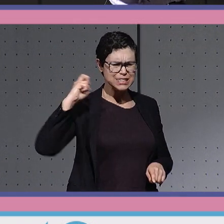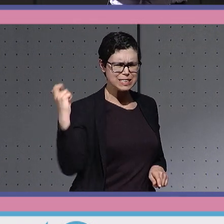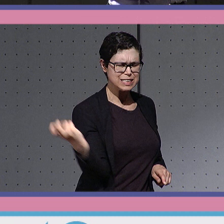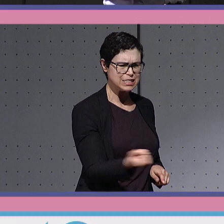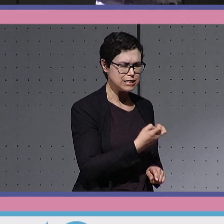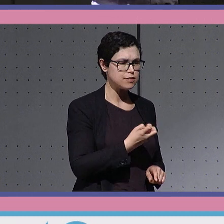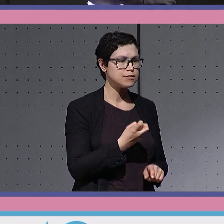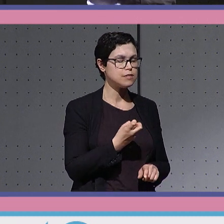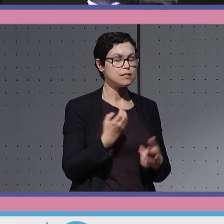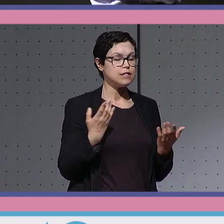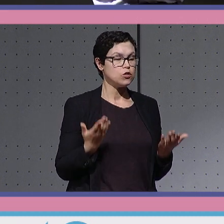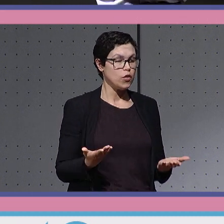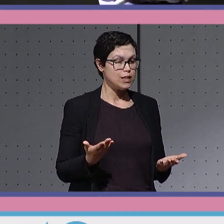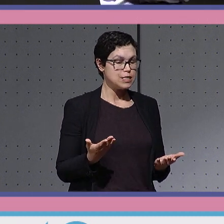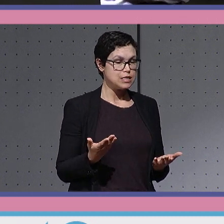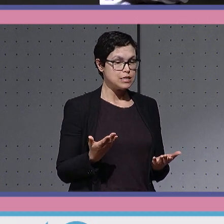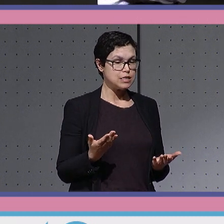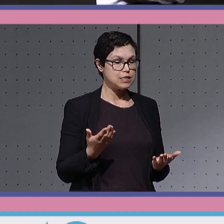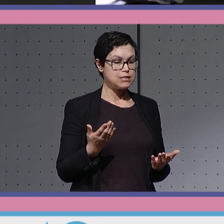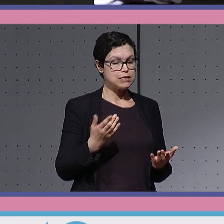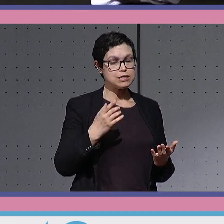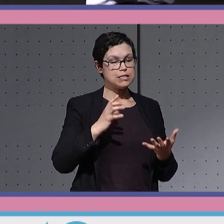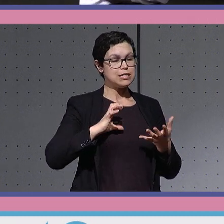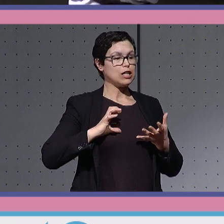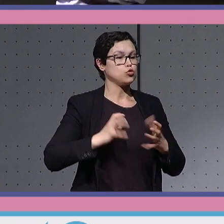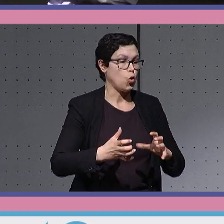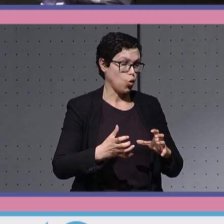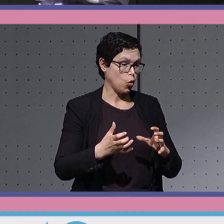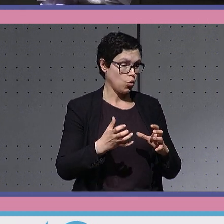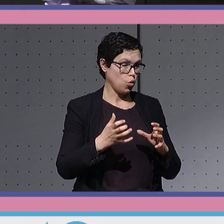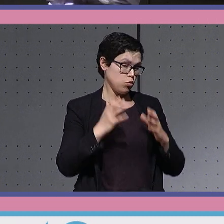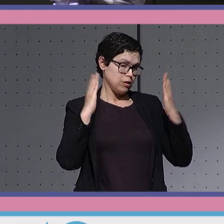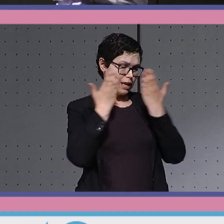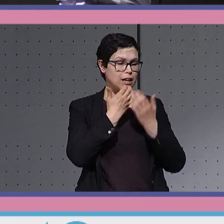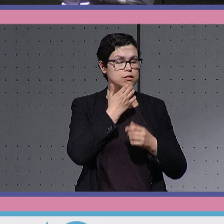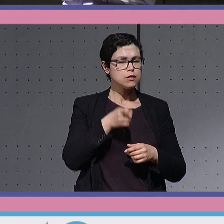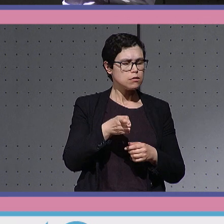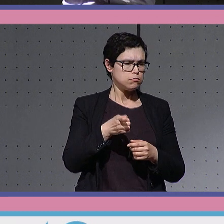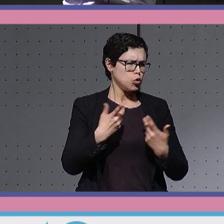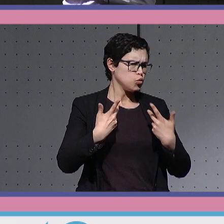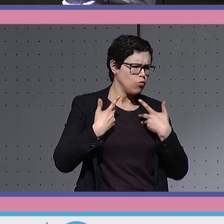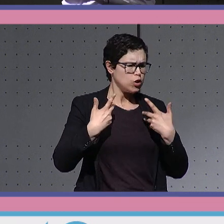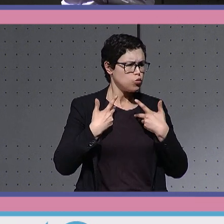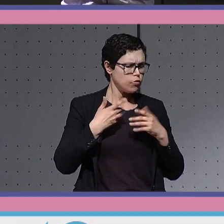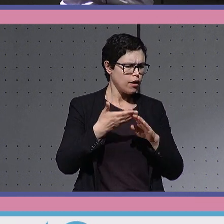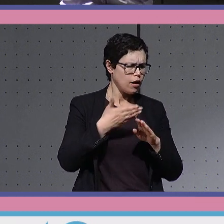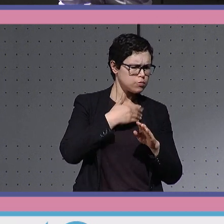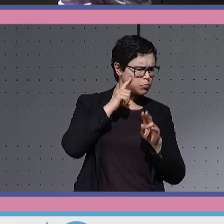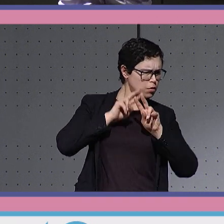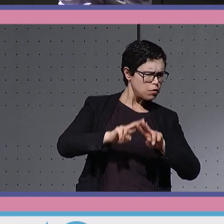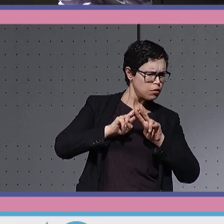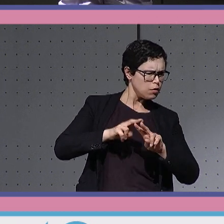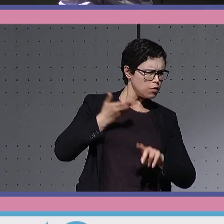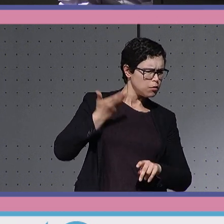conocer qué hay detrás de un trastorno por el que la gente sufre es importante. Y como aquí los genes son importantes, es importante